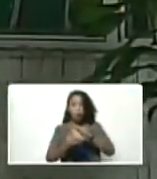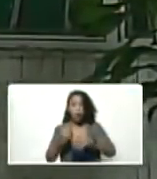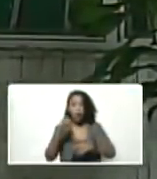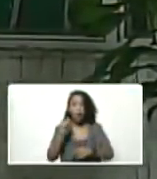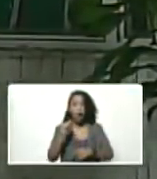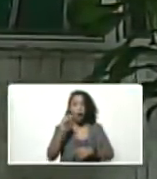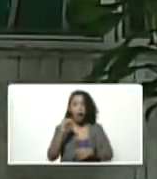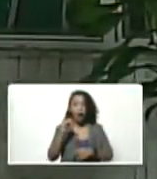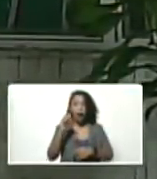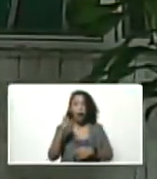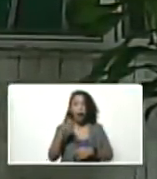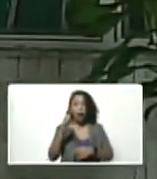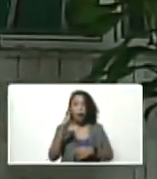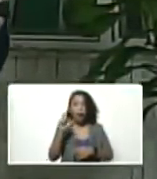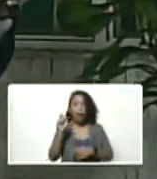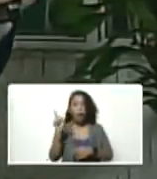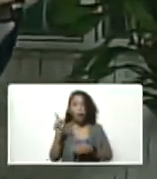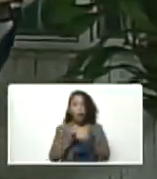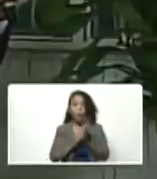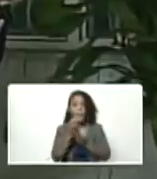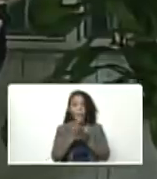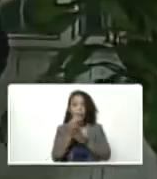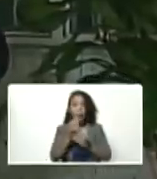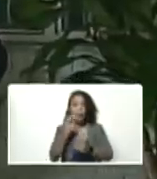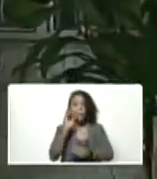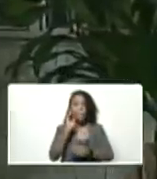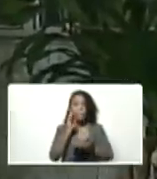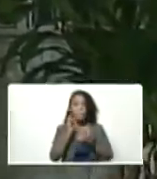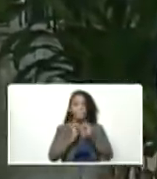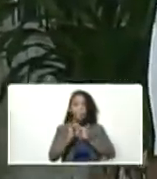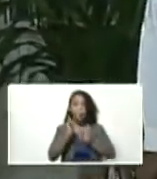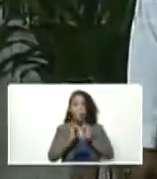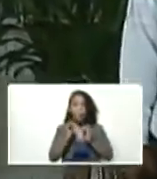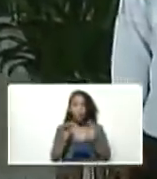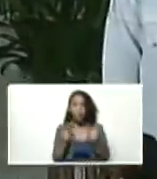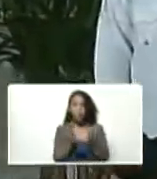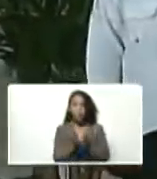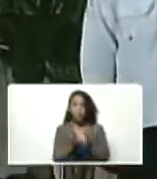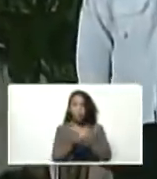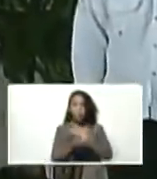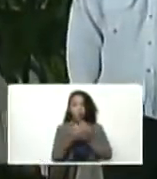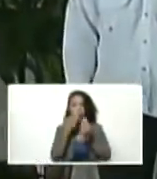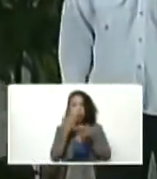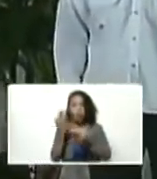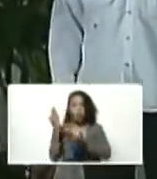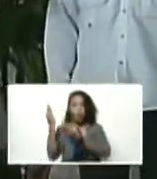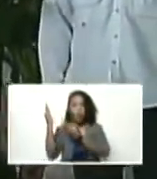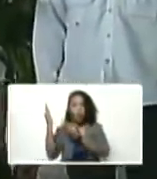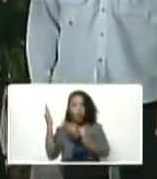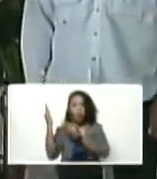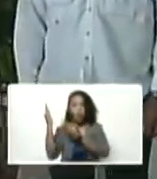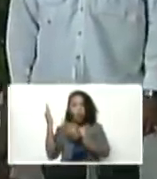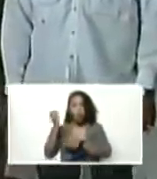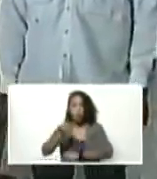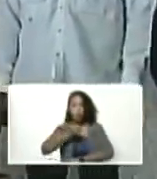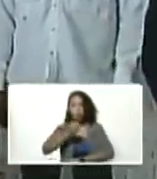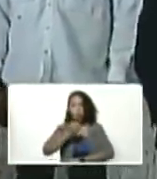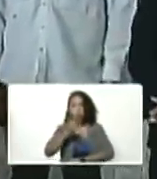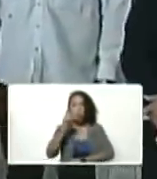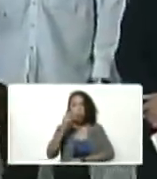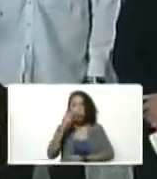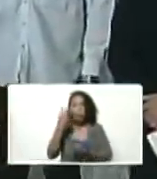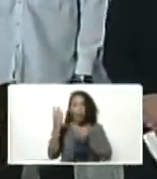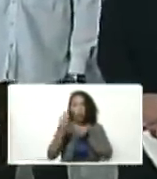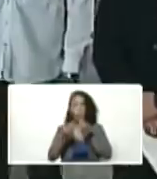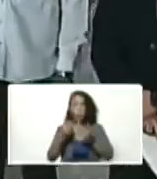Godoy, de la empresa Bebé Comando. Aquí le paso, presidente, para que vea sus declaraciones y también vea su